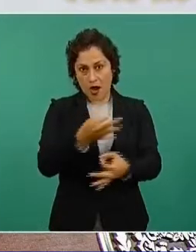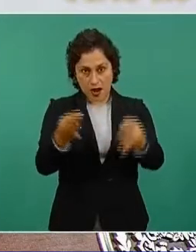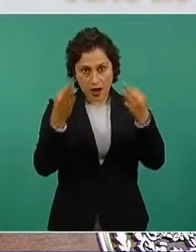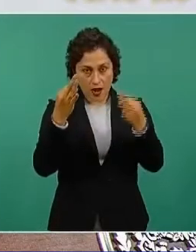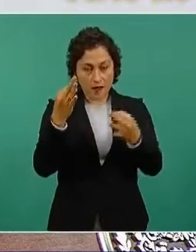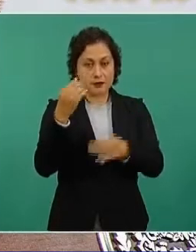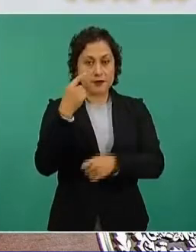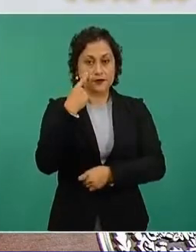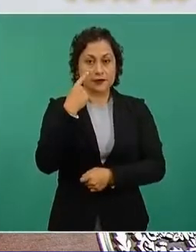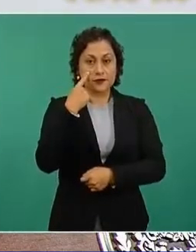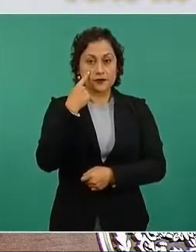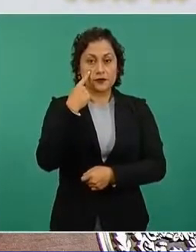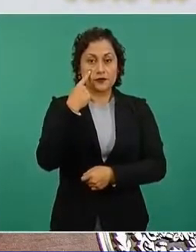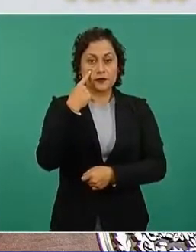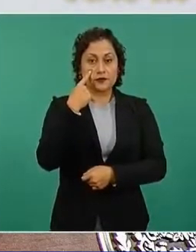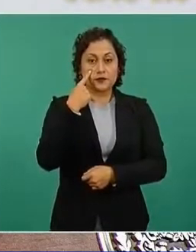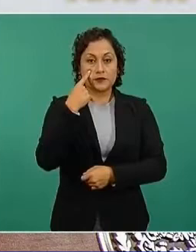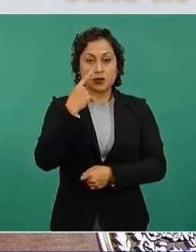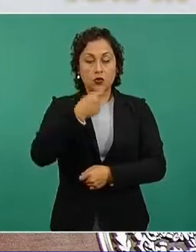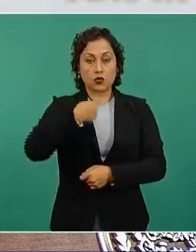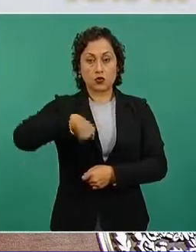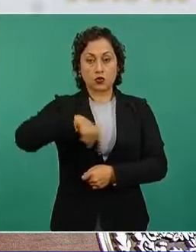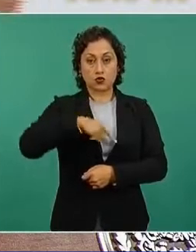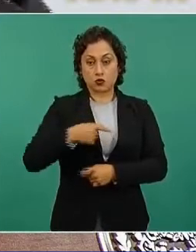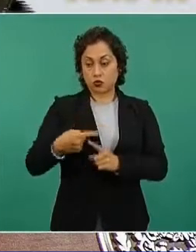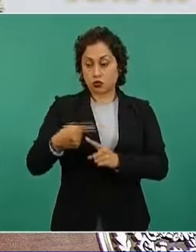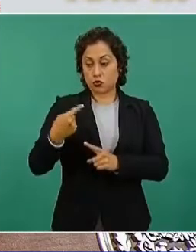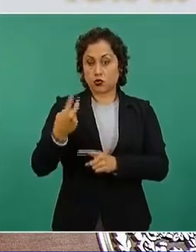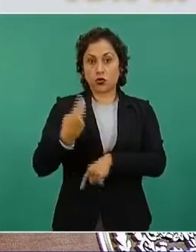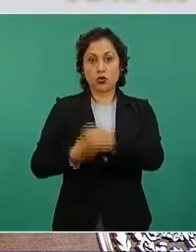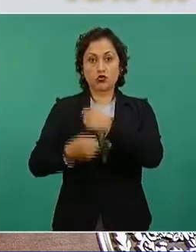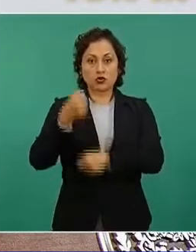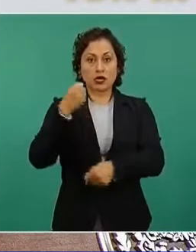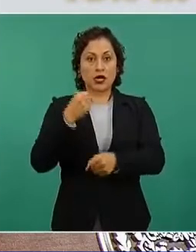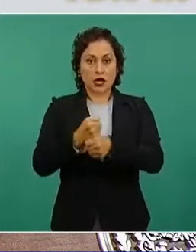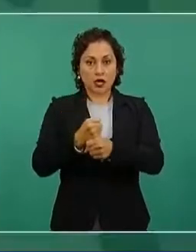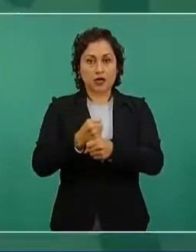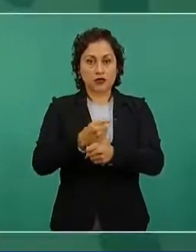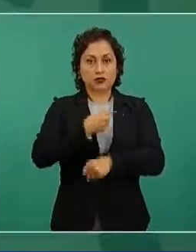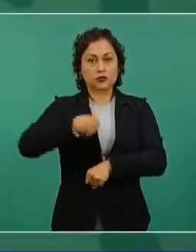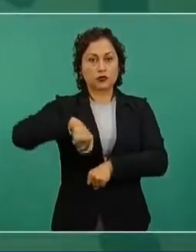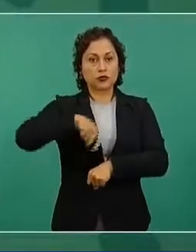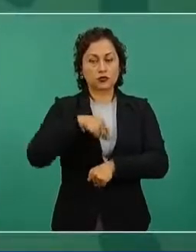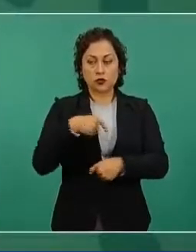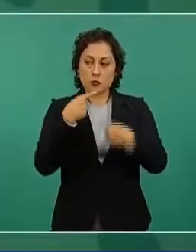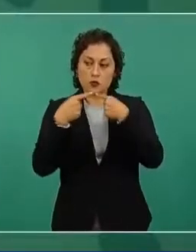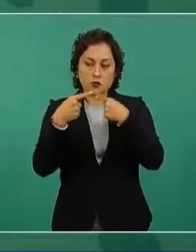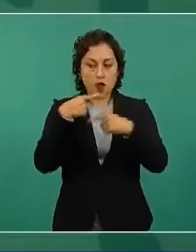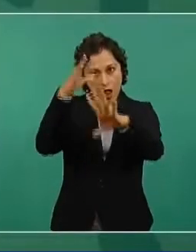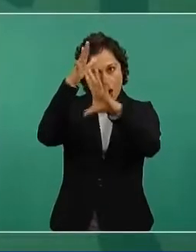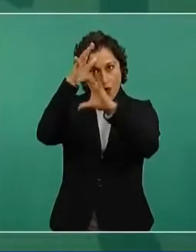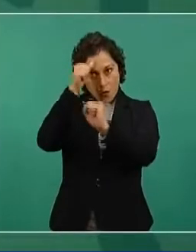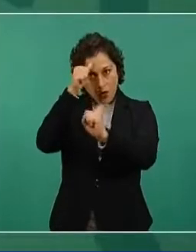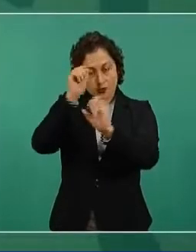En los 2 primeros años de nuestro gobierno se logró un consenso para aumentar el salario.